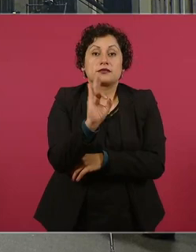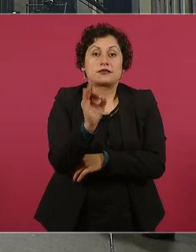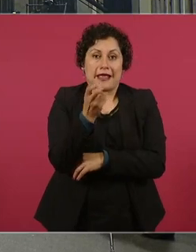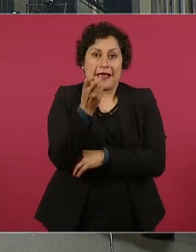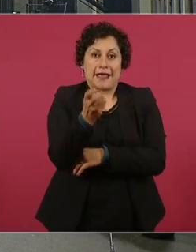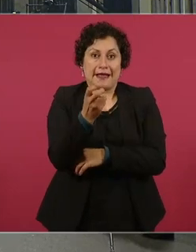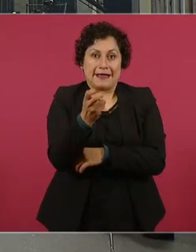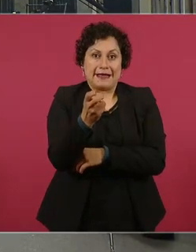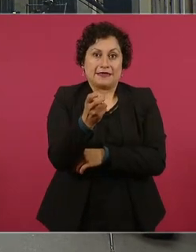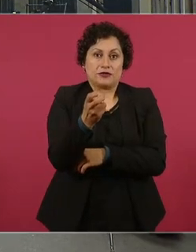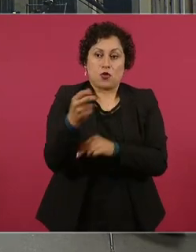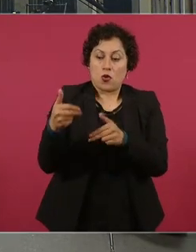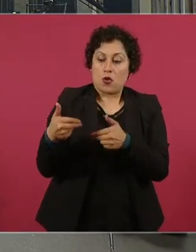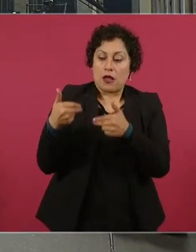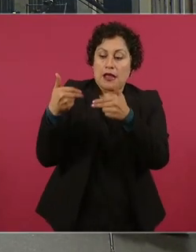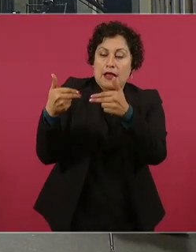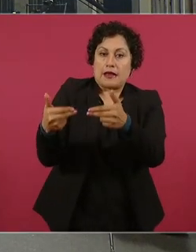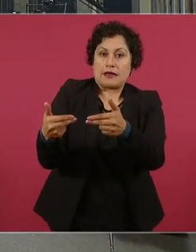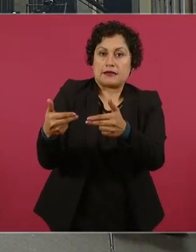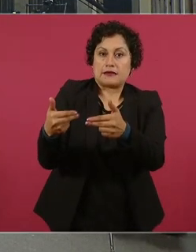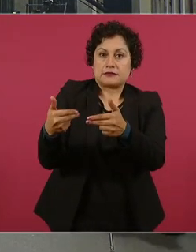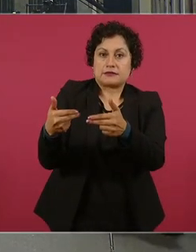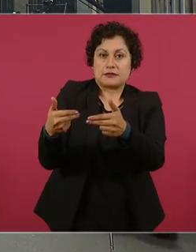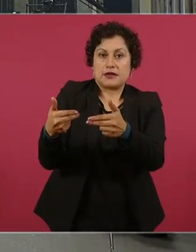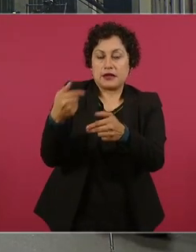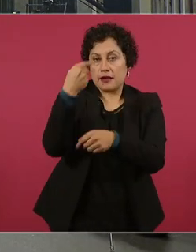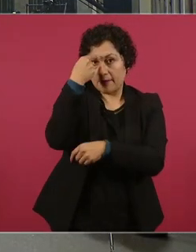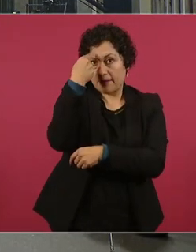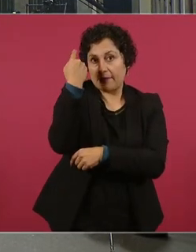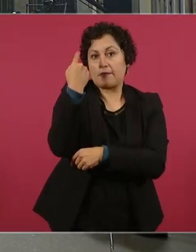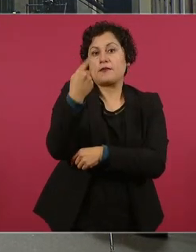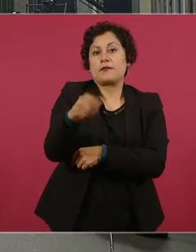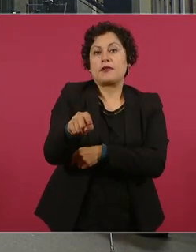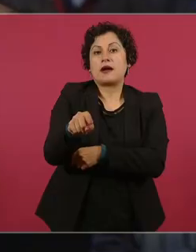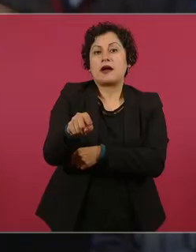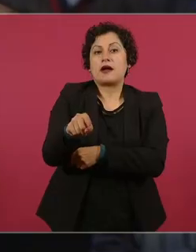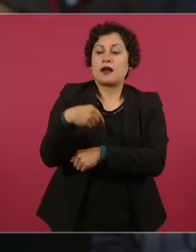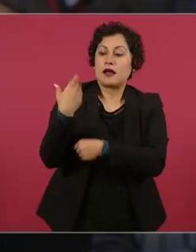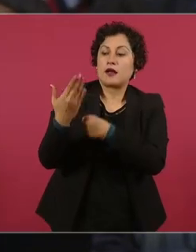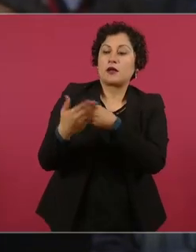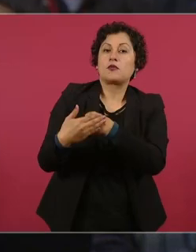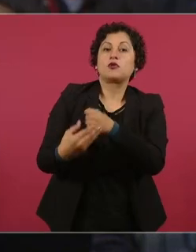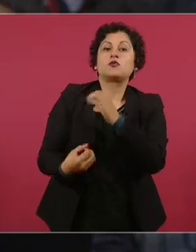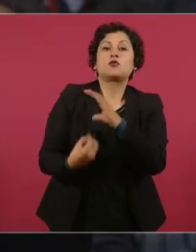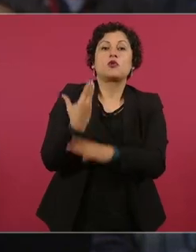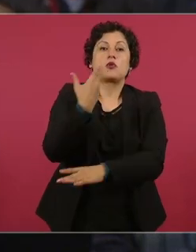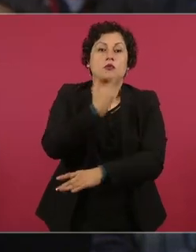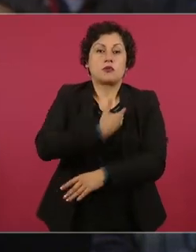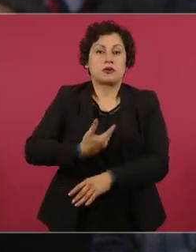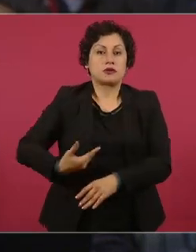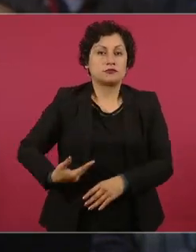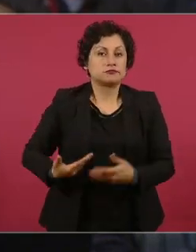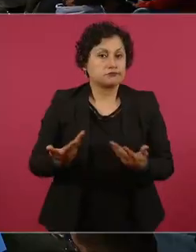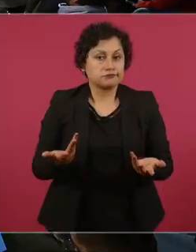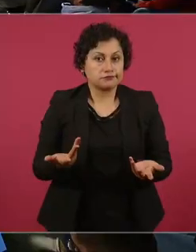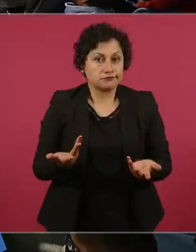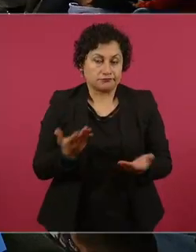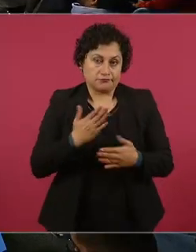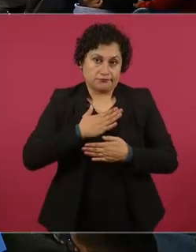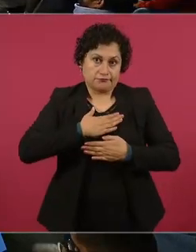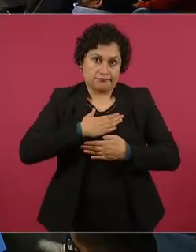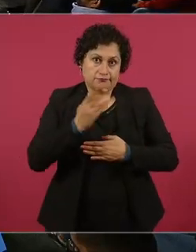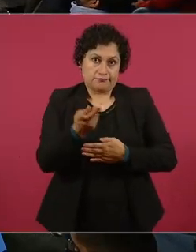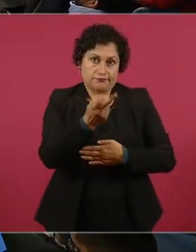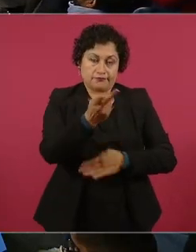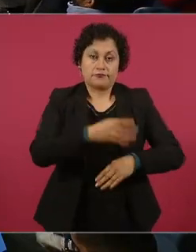o en todo caso el próximo reto para lo que sería el nuevo gobierno? sería pues por mi parte. Tenemos